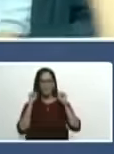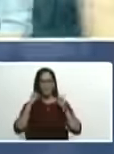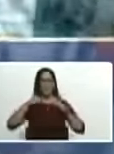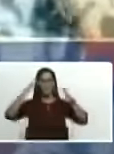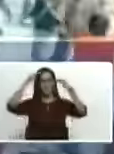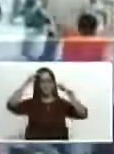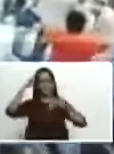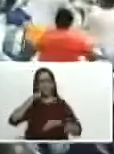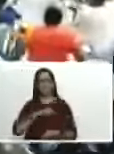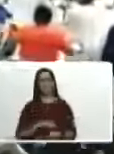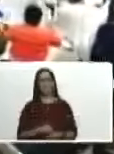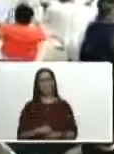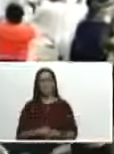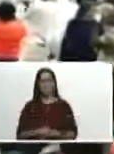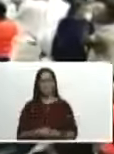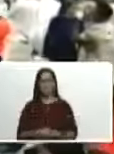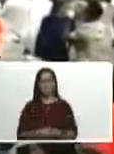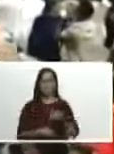jefe.